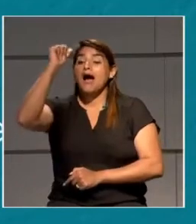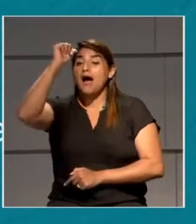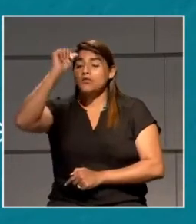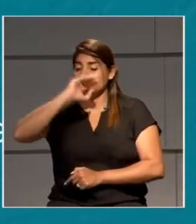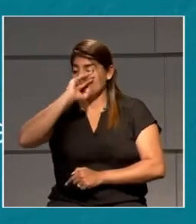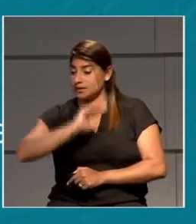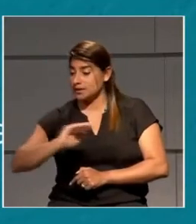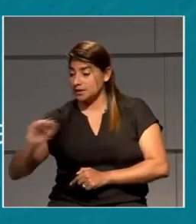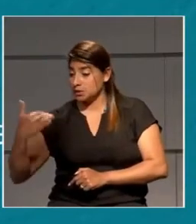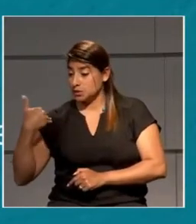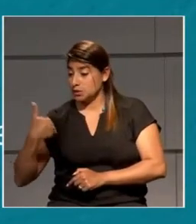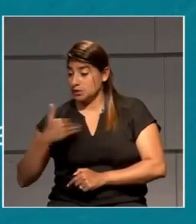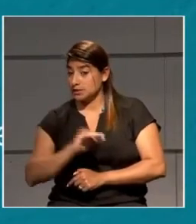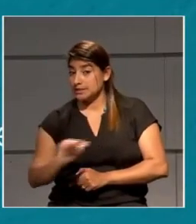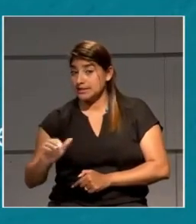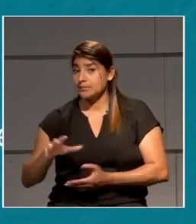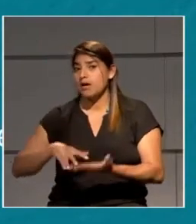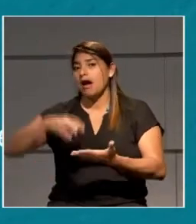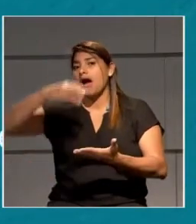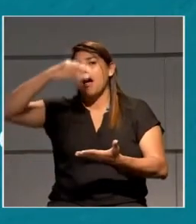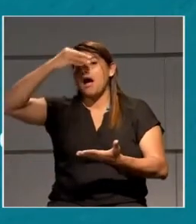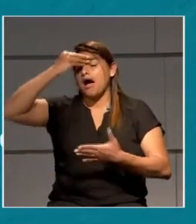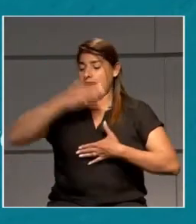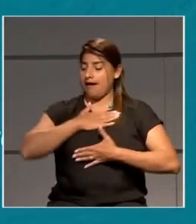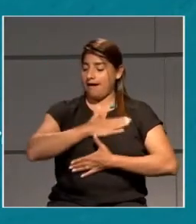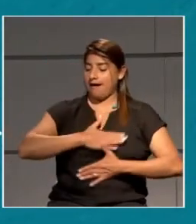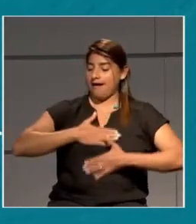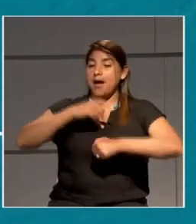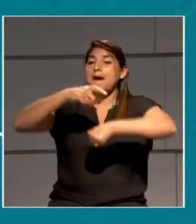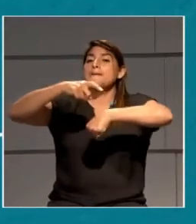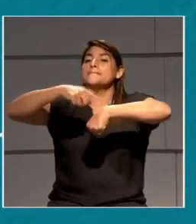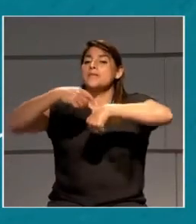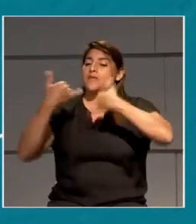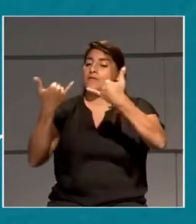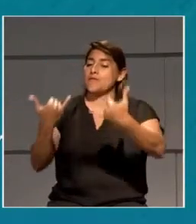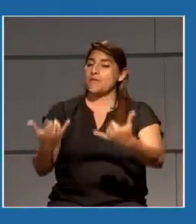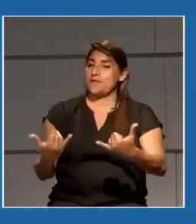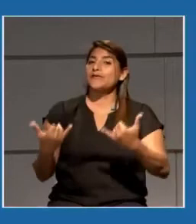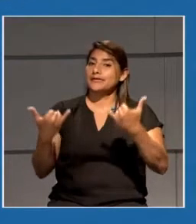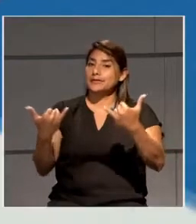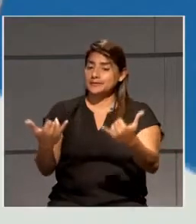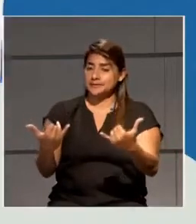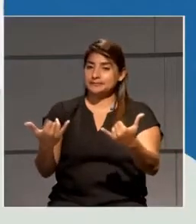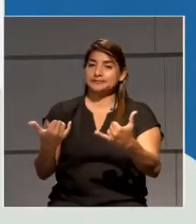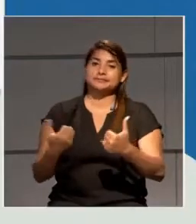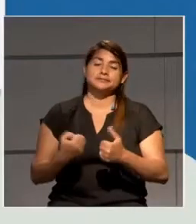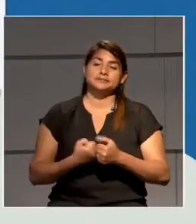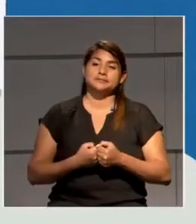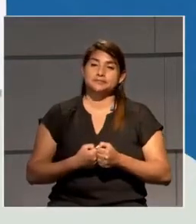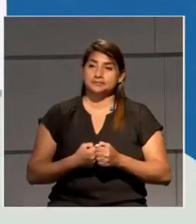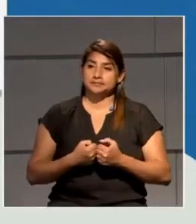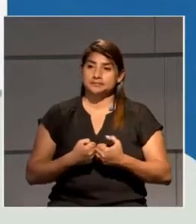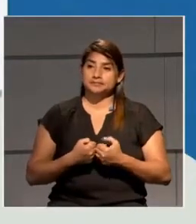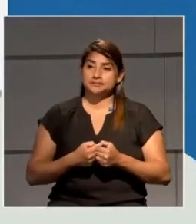las niñas y los niños, puedan aprender y disfrutar del momento presente.